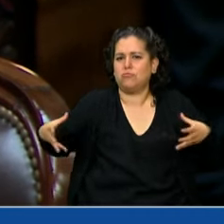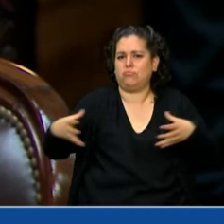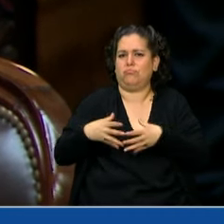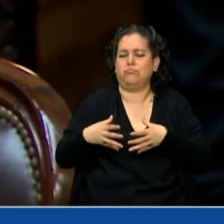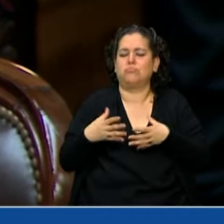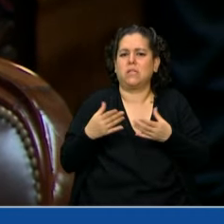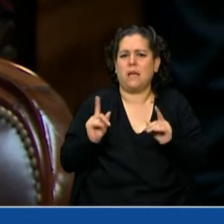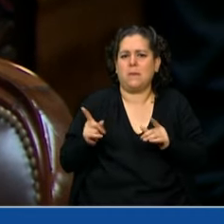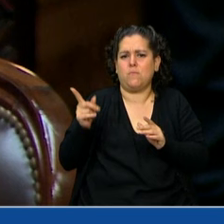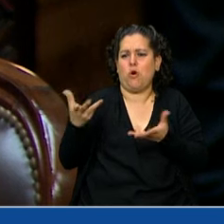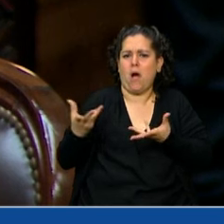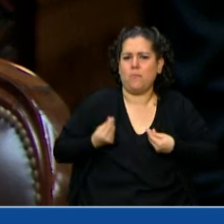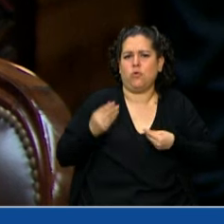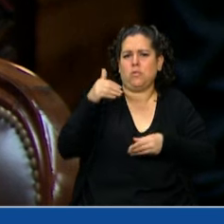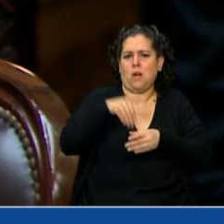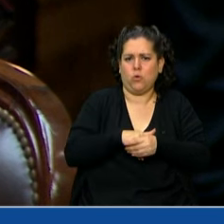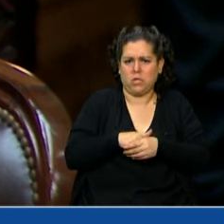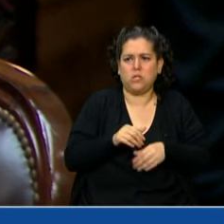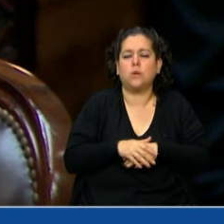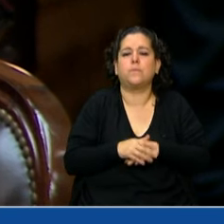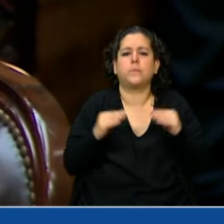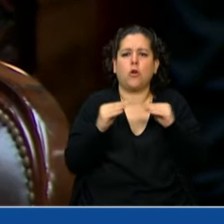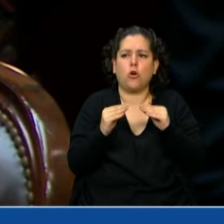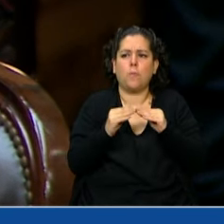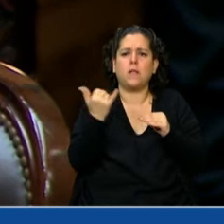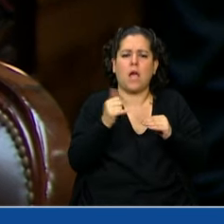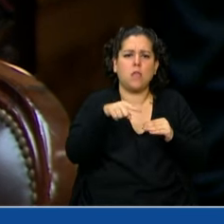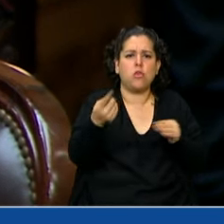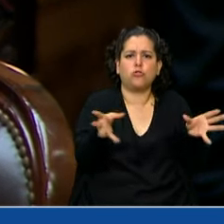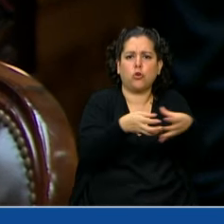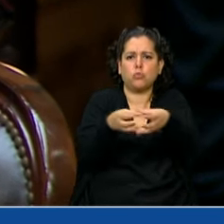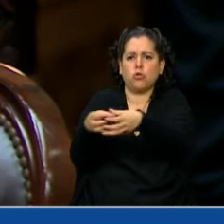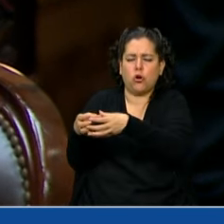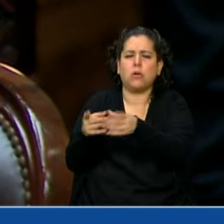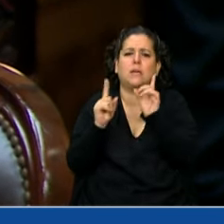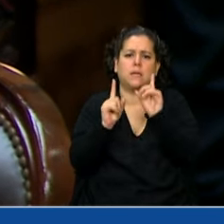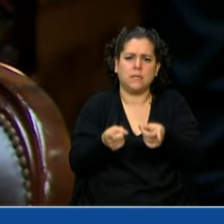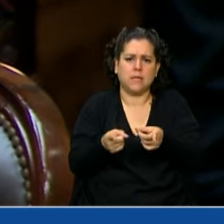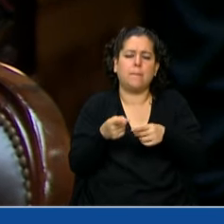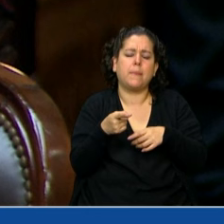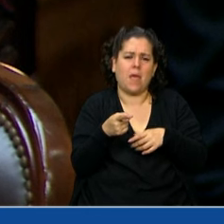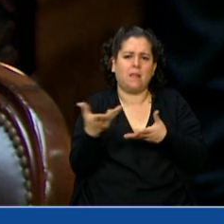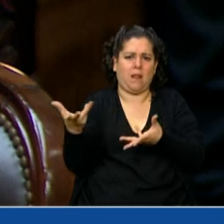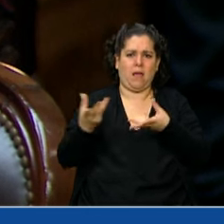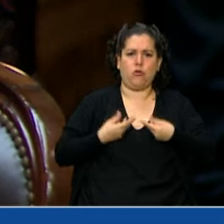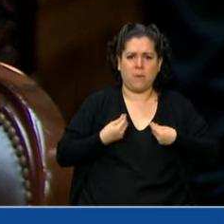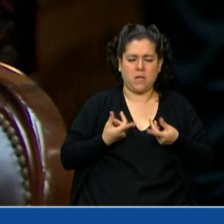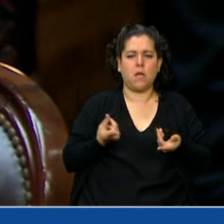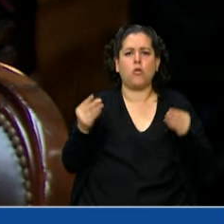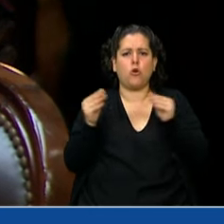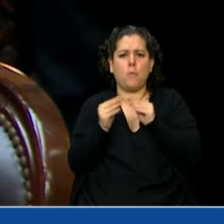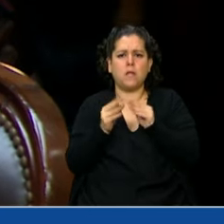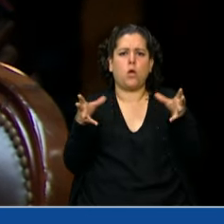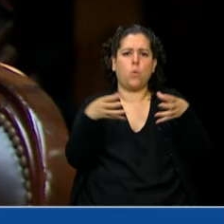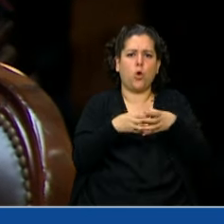compañeras que nos van a compañía en la votación hay compañeros de otros bloques que también están acompañando compañeros de